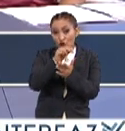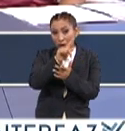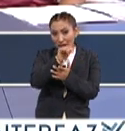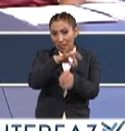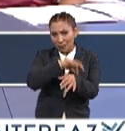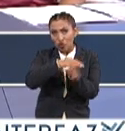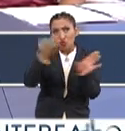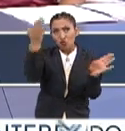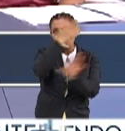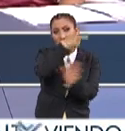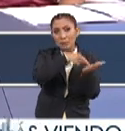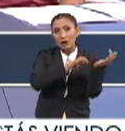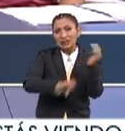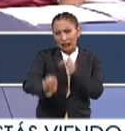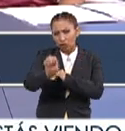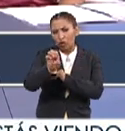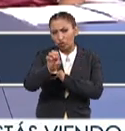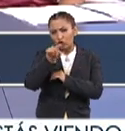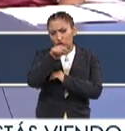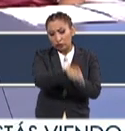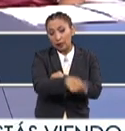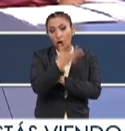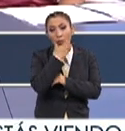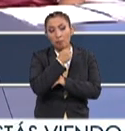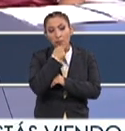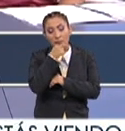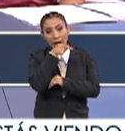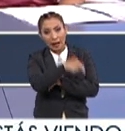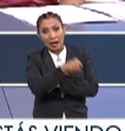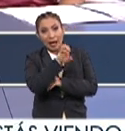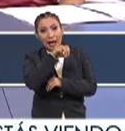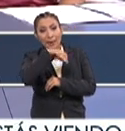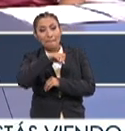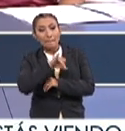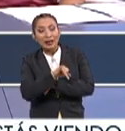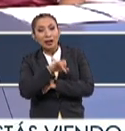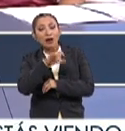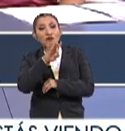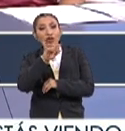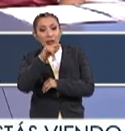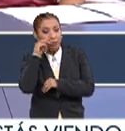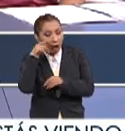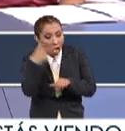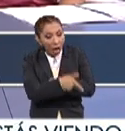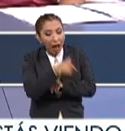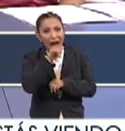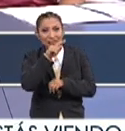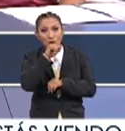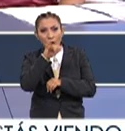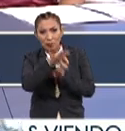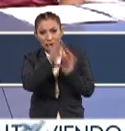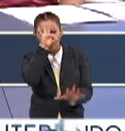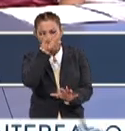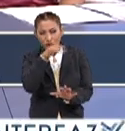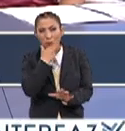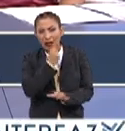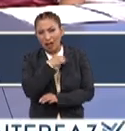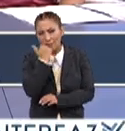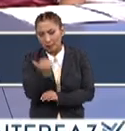que se otorgó, que fue en 1900, fue a Emil von Behring, que descubrió los anticuerpos, un